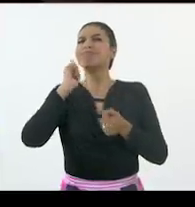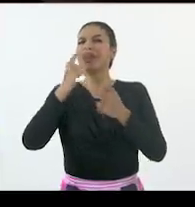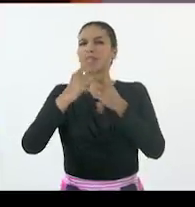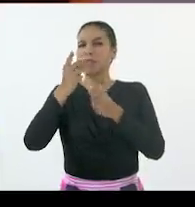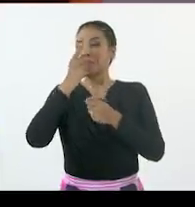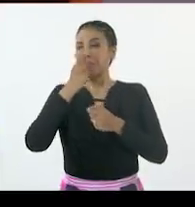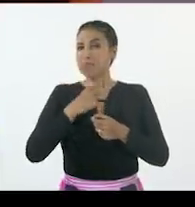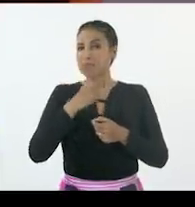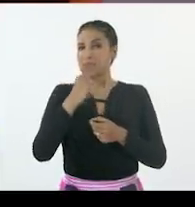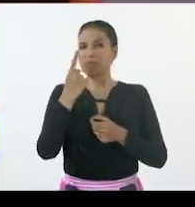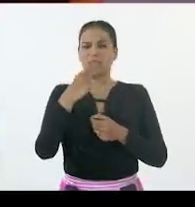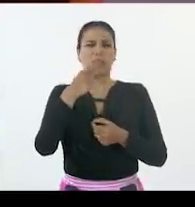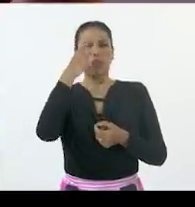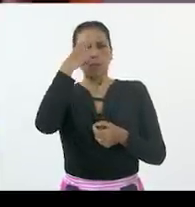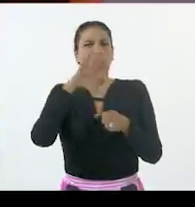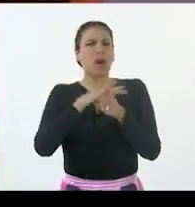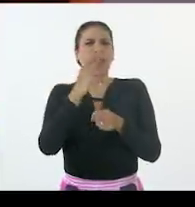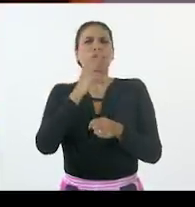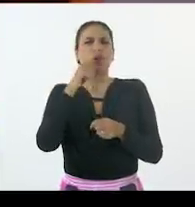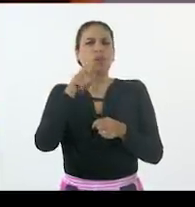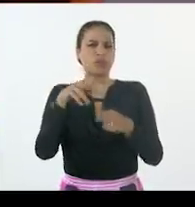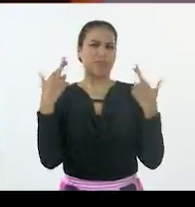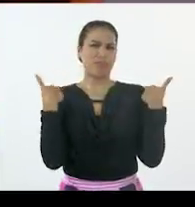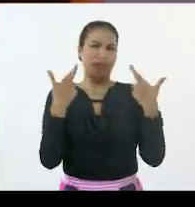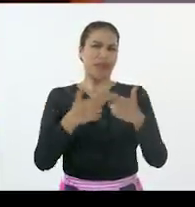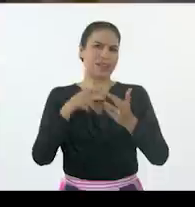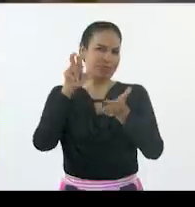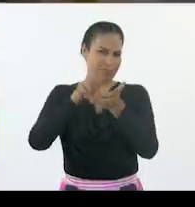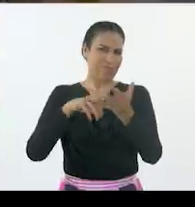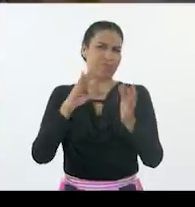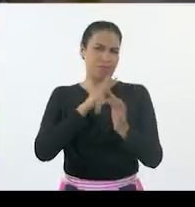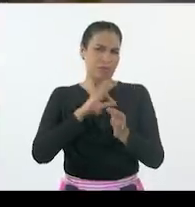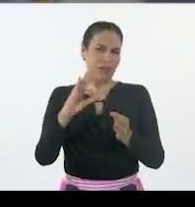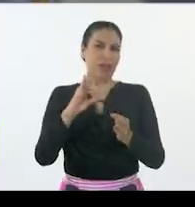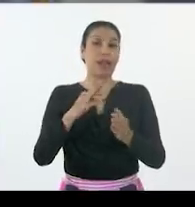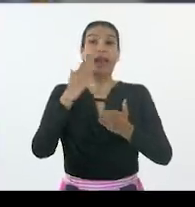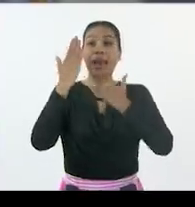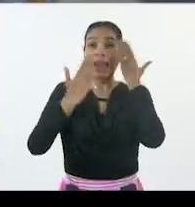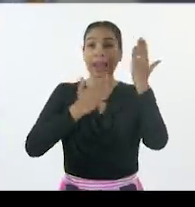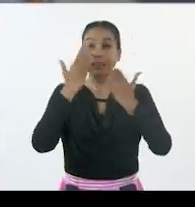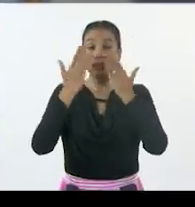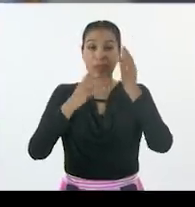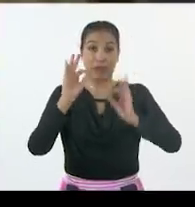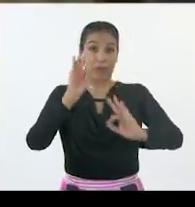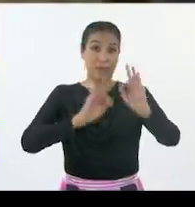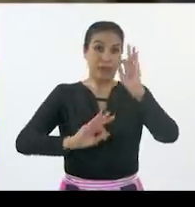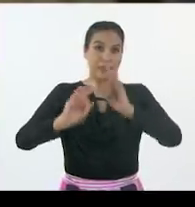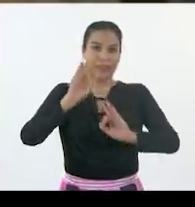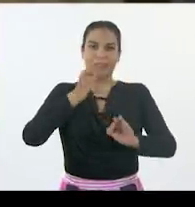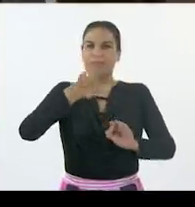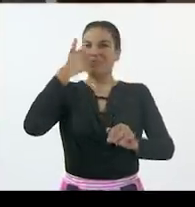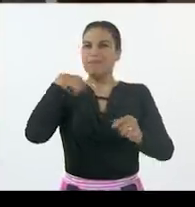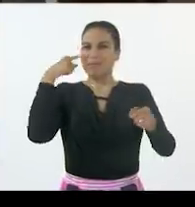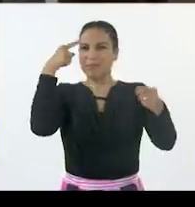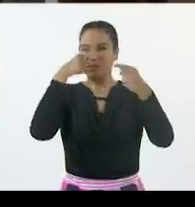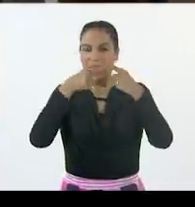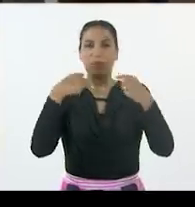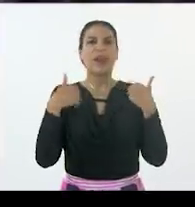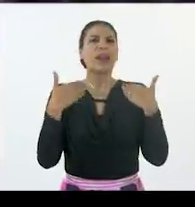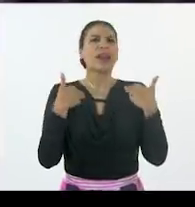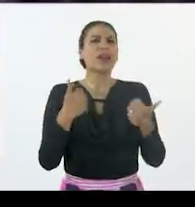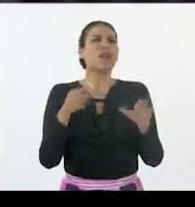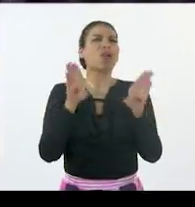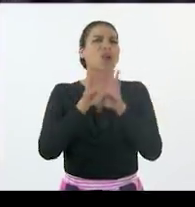me dijera, ¿por qué mejor no te conviertes en maestra? Estudiar física fue mi primer reto y entender